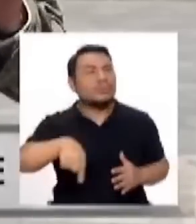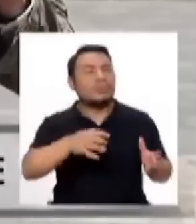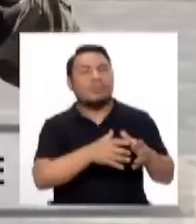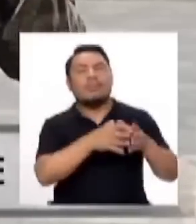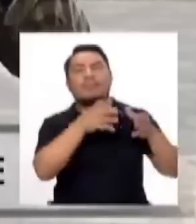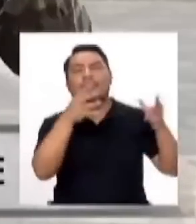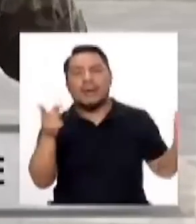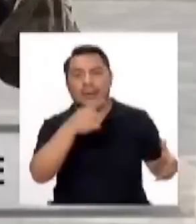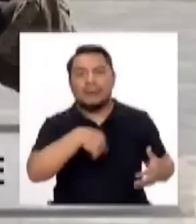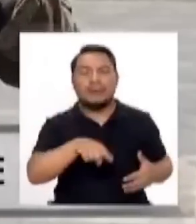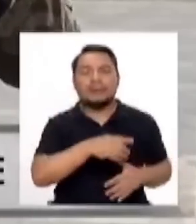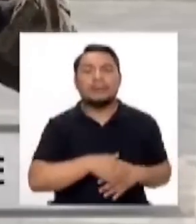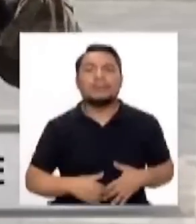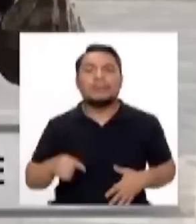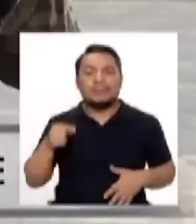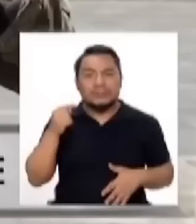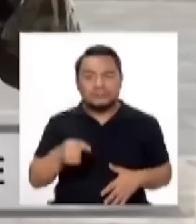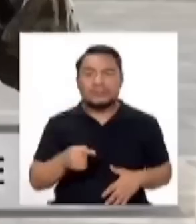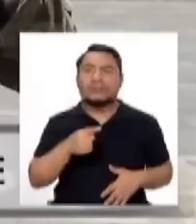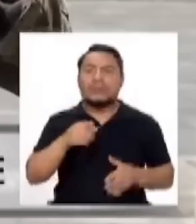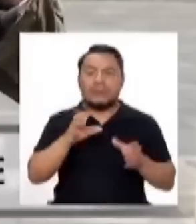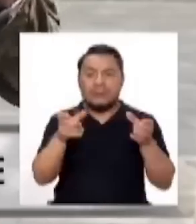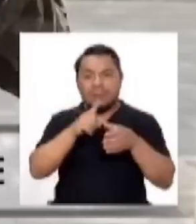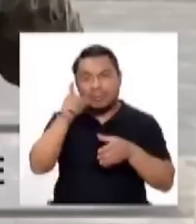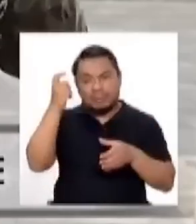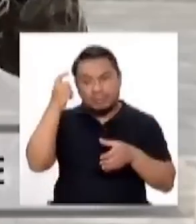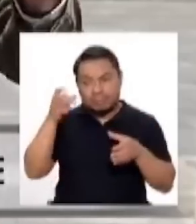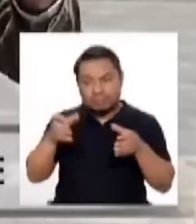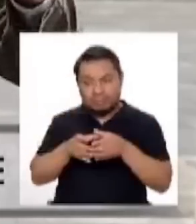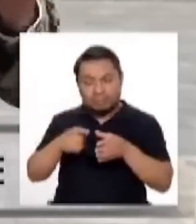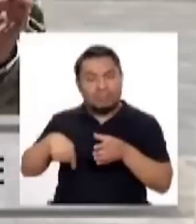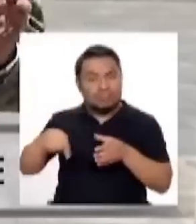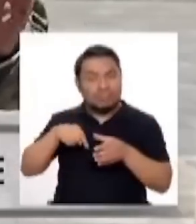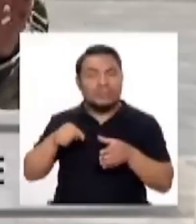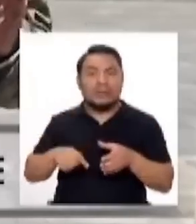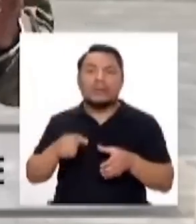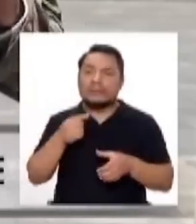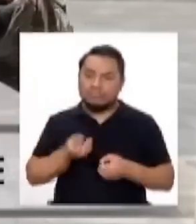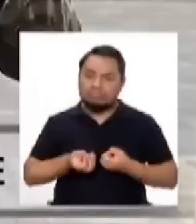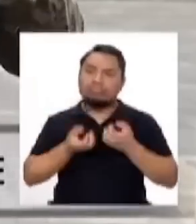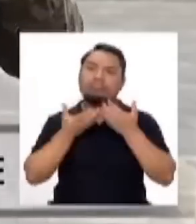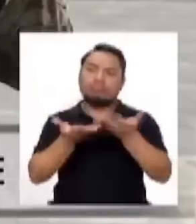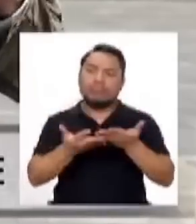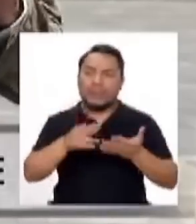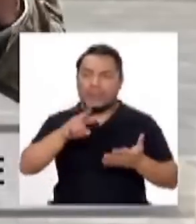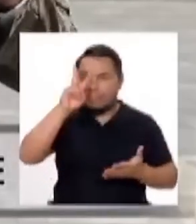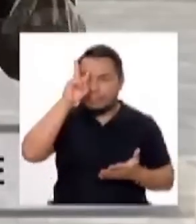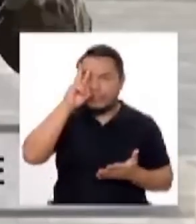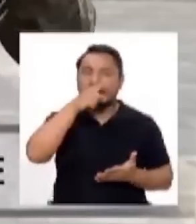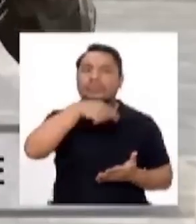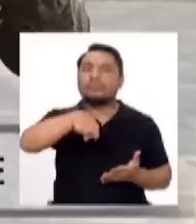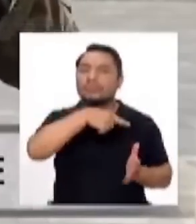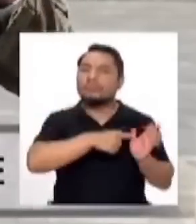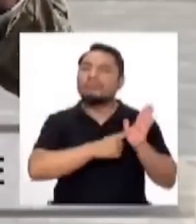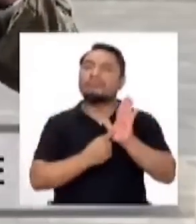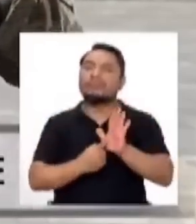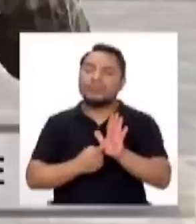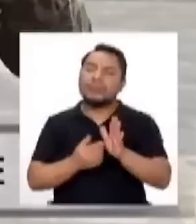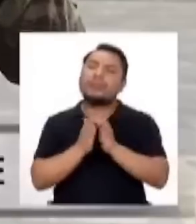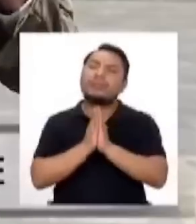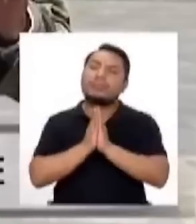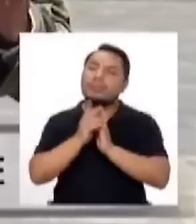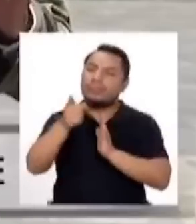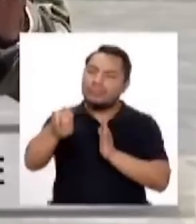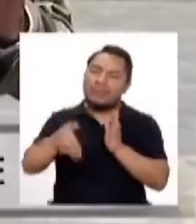masivamente, y esa es la voz del Partido Demócrata Verde que expresa ese Perú: señores, váyanse